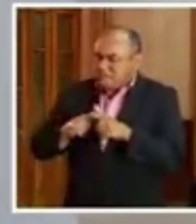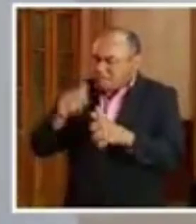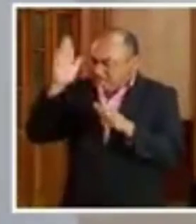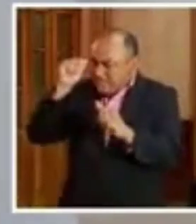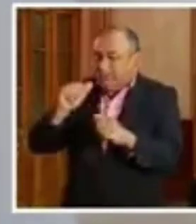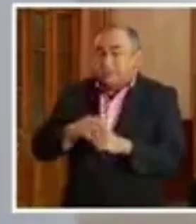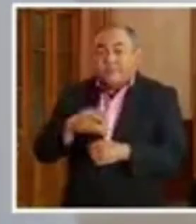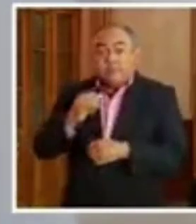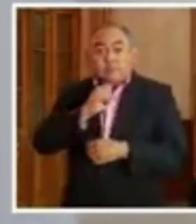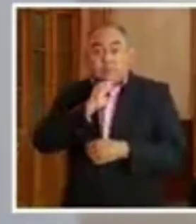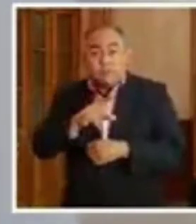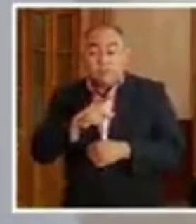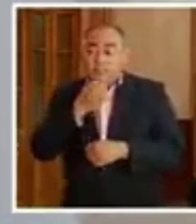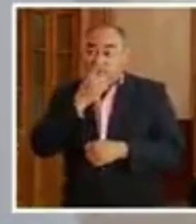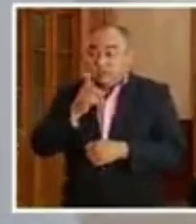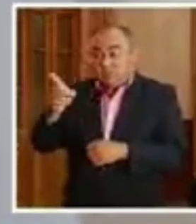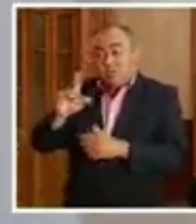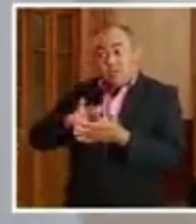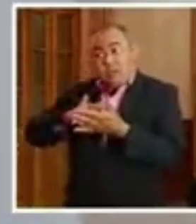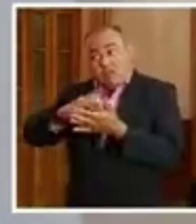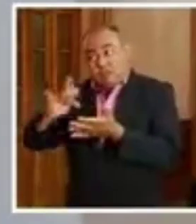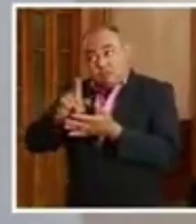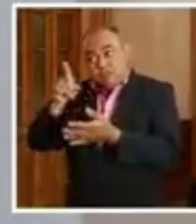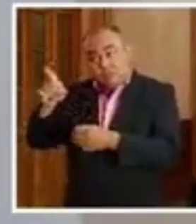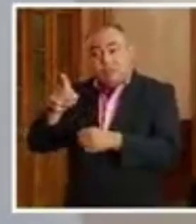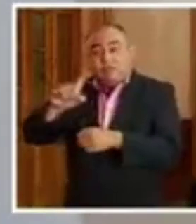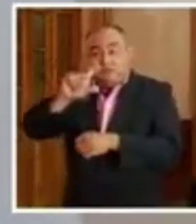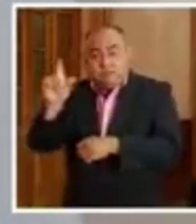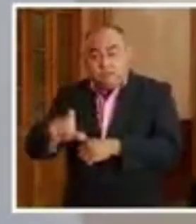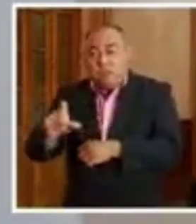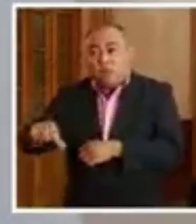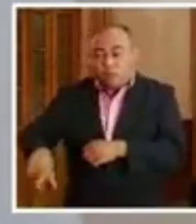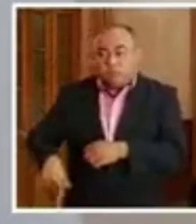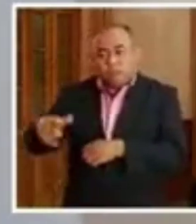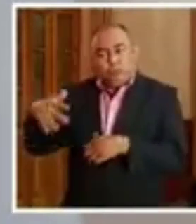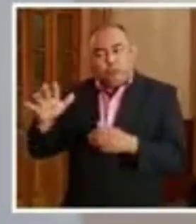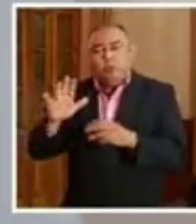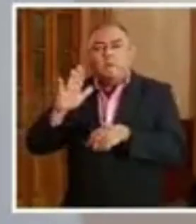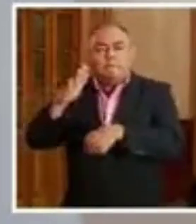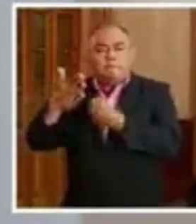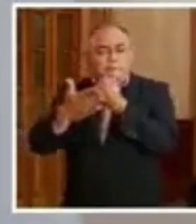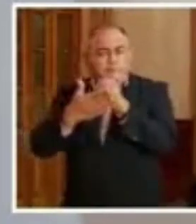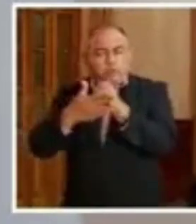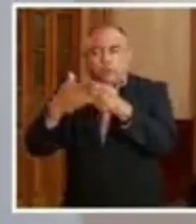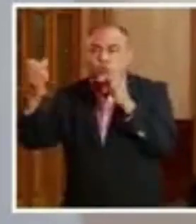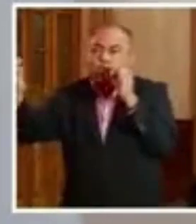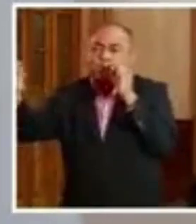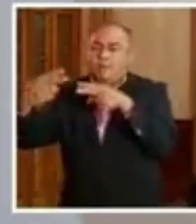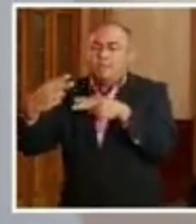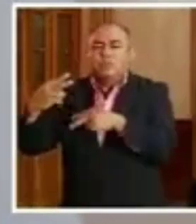a Greg Abbott, el gobernador, a quien veremos en el mes de abril. Pero bueno,